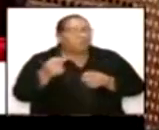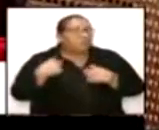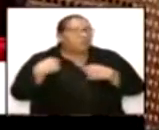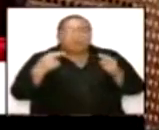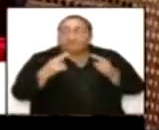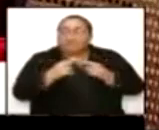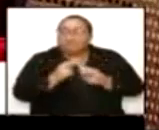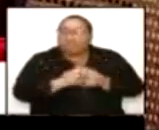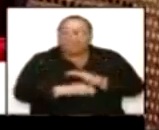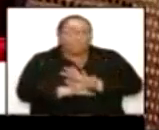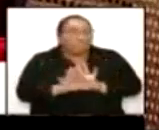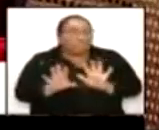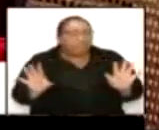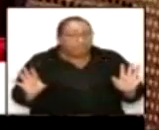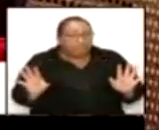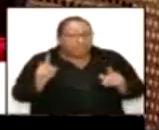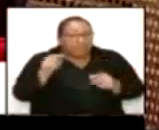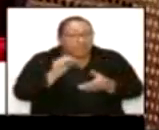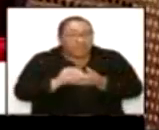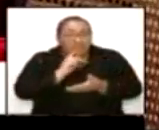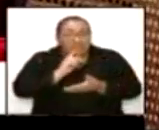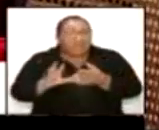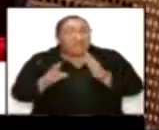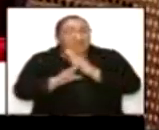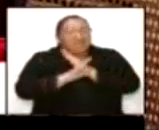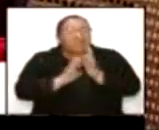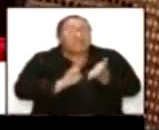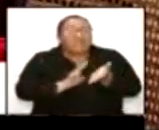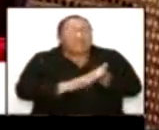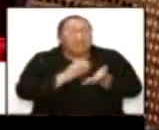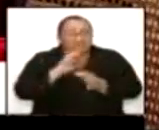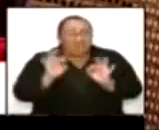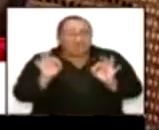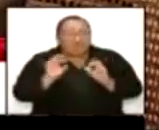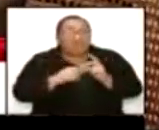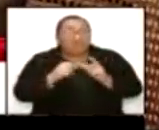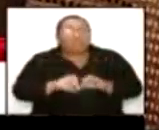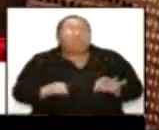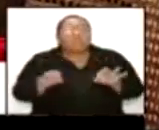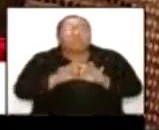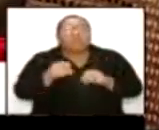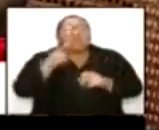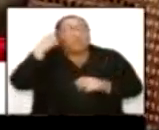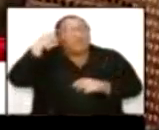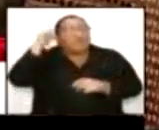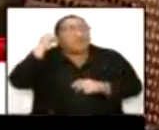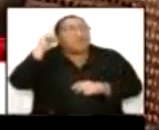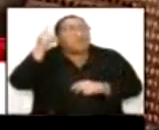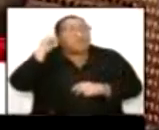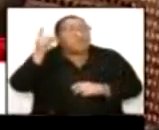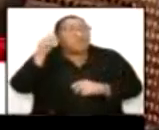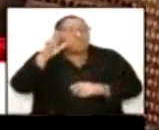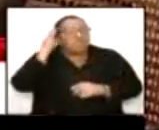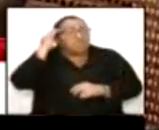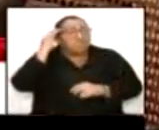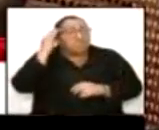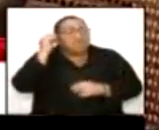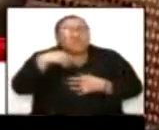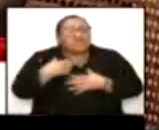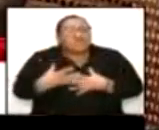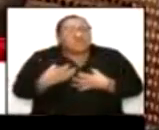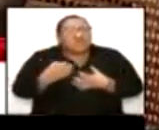se encontraba en riesgo. O sea, eso no lo toma en cuenta la Defensoría. Para ellos lo que vale es su ideología, su pensamiento, su